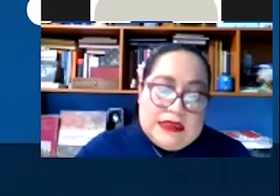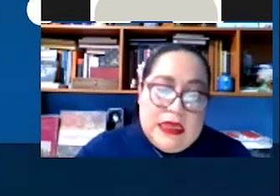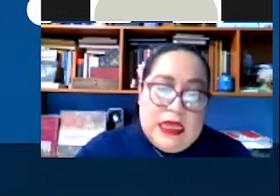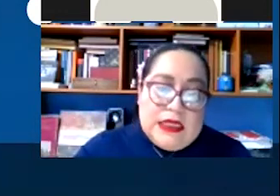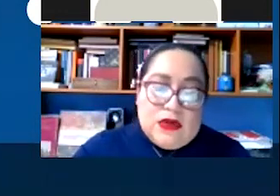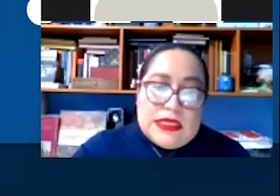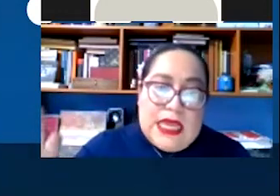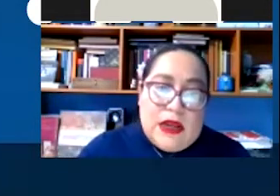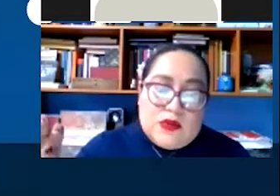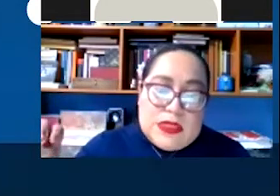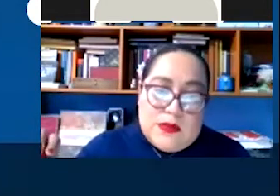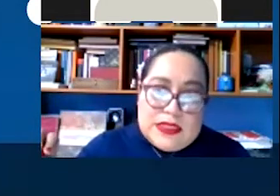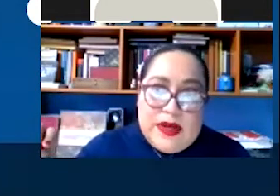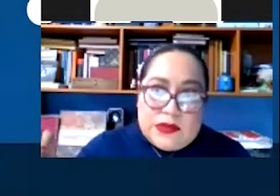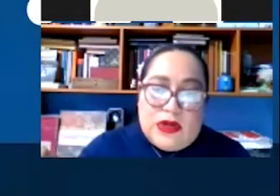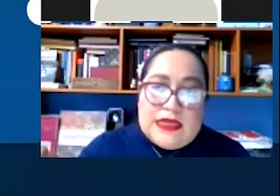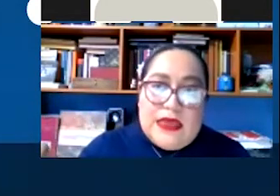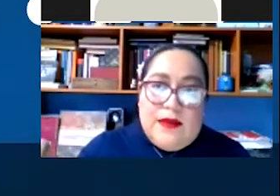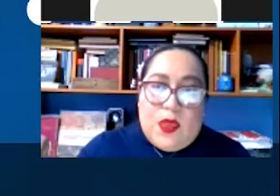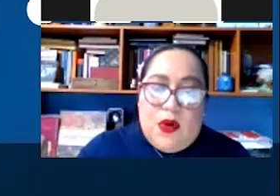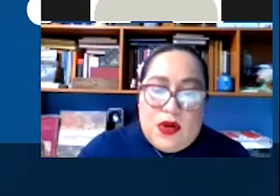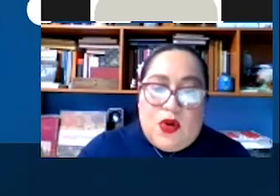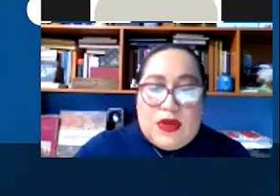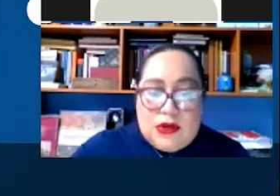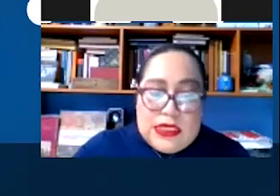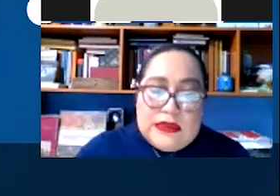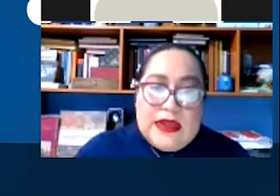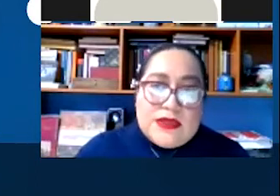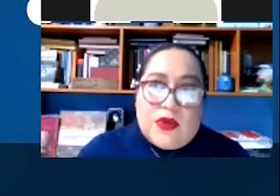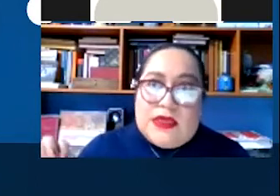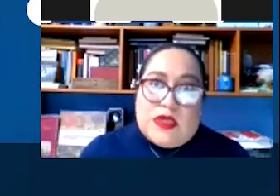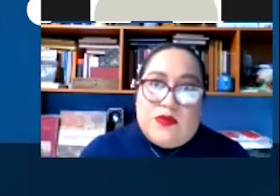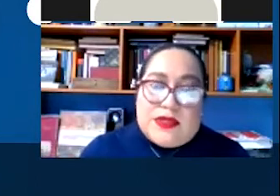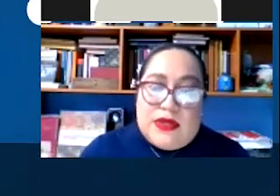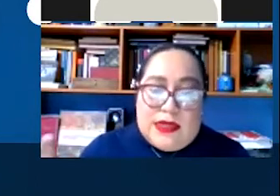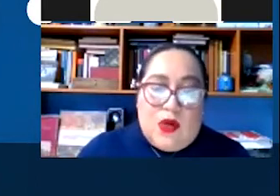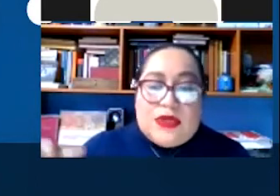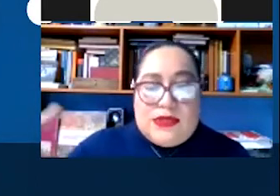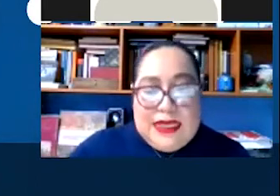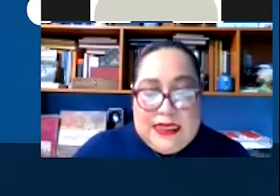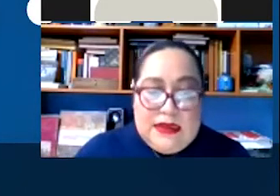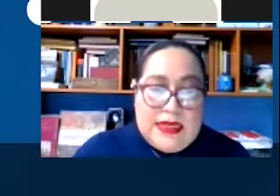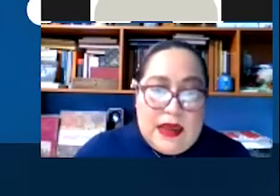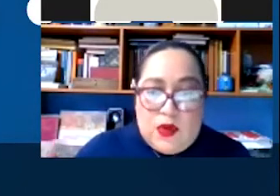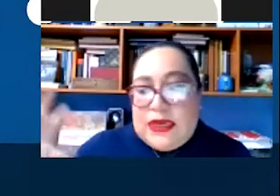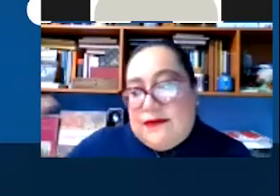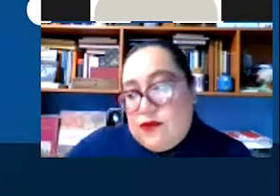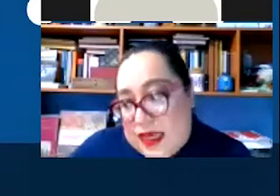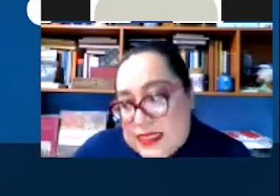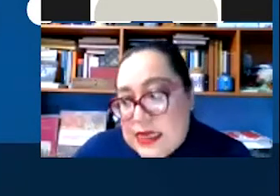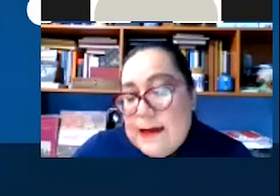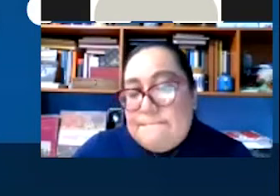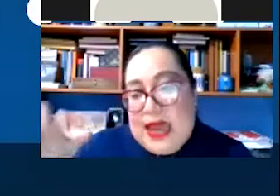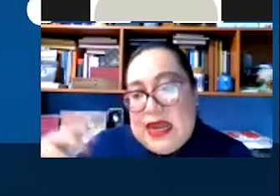comunidades. Y entonces sean las mismas personas, ¿no? Como esos líderes o esas mismas personas sean como esos agentes de cambio que a su